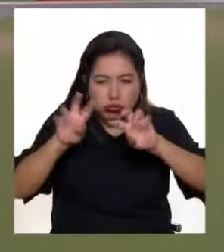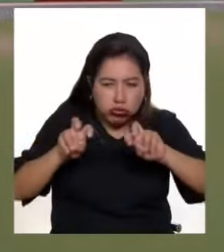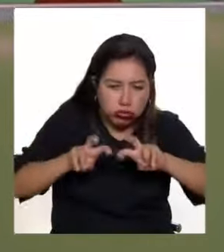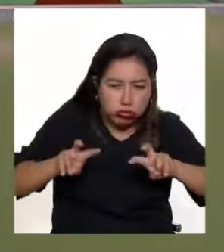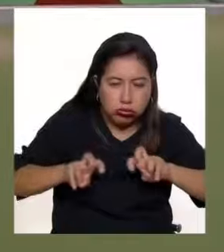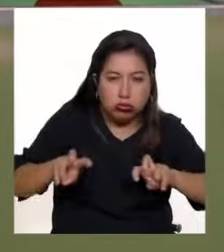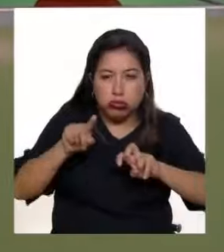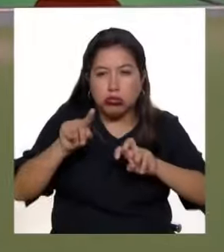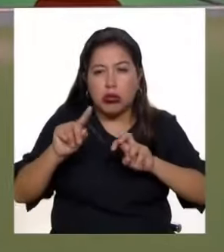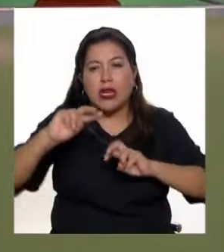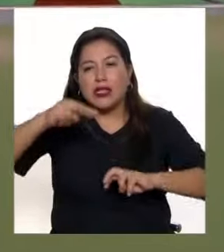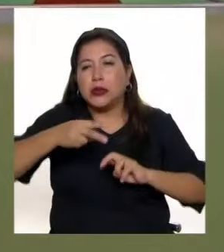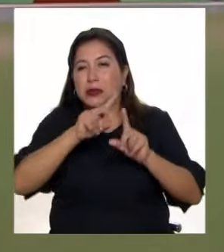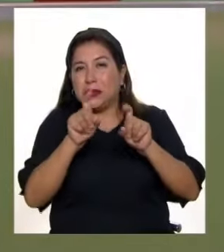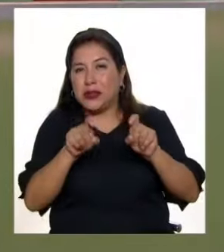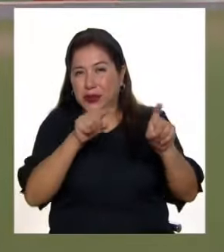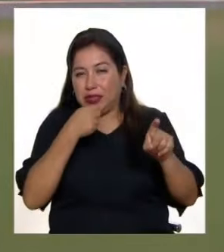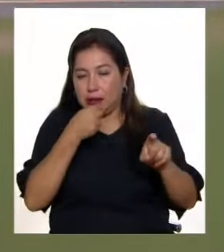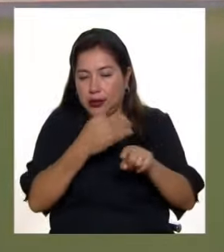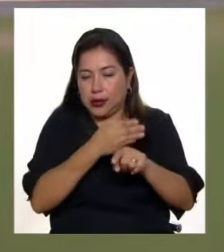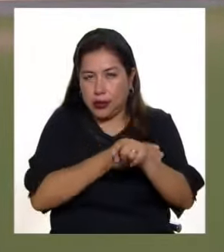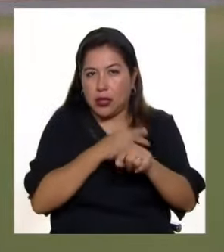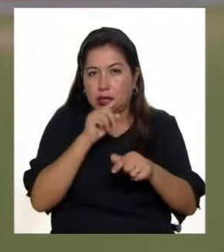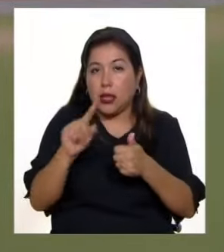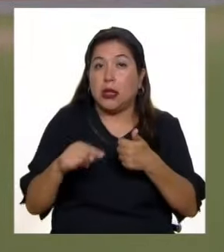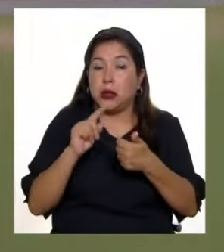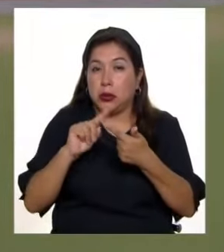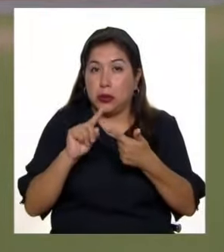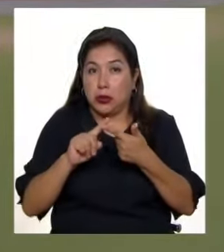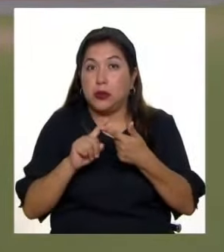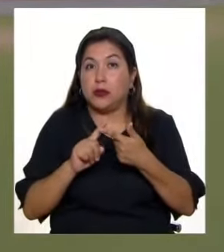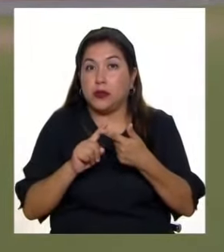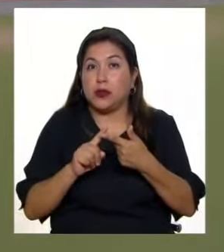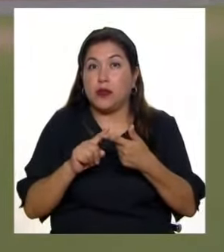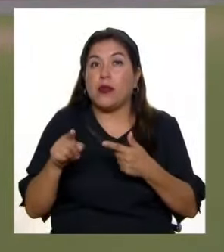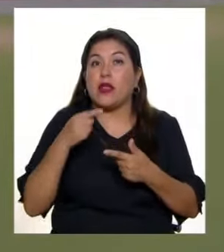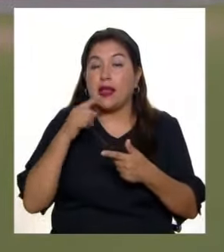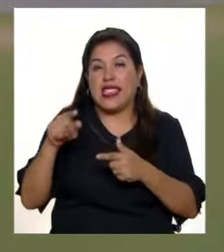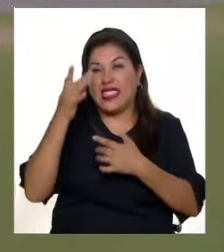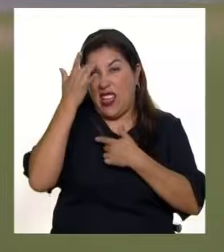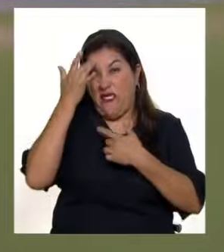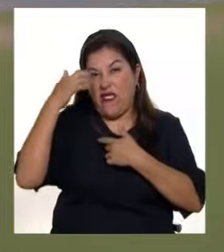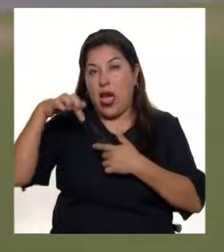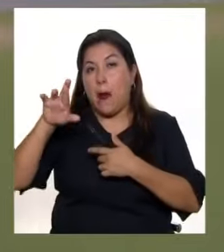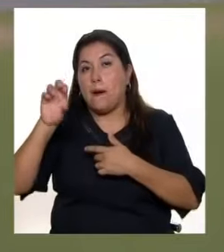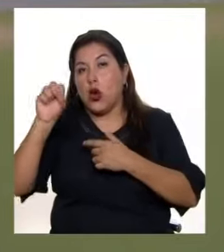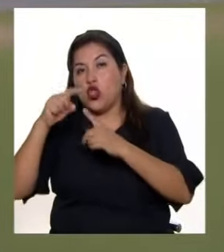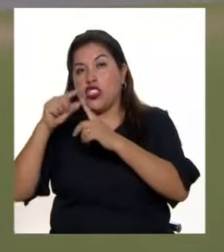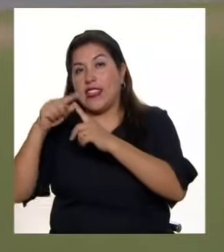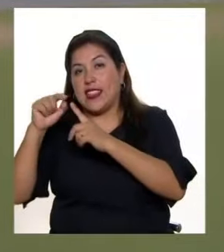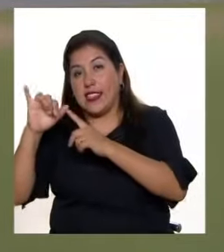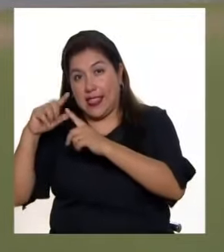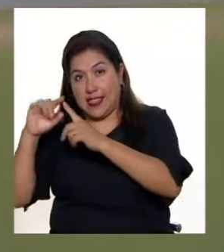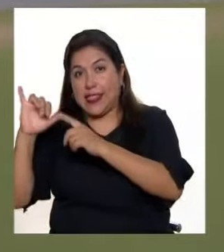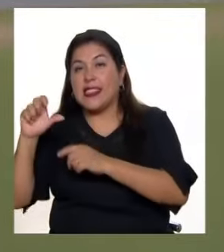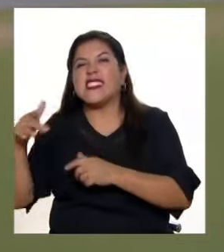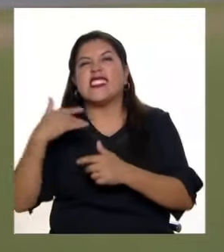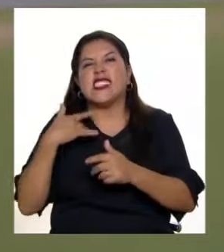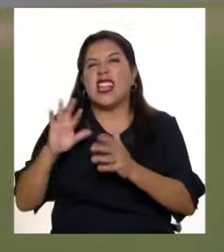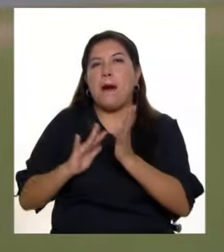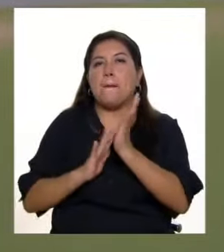pregunta del doctor Tejada, ¿no? La segunda pregunta es si la prostatitis tiene un tema bacteriano. Efectivamente,